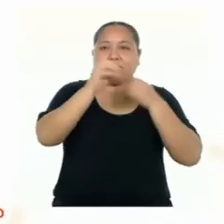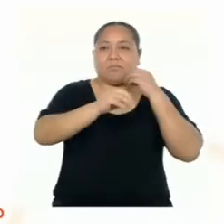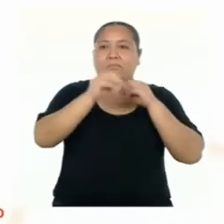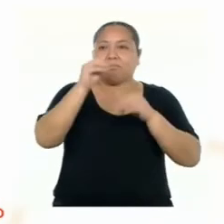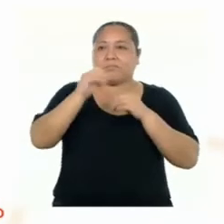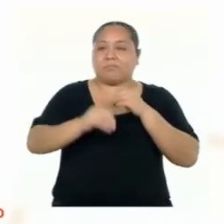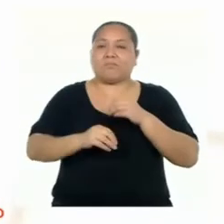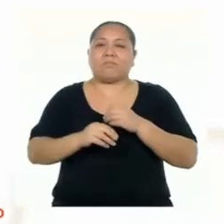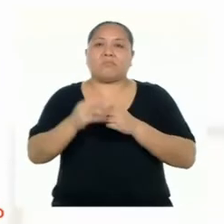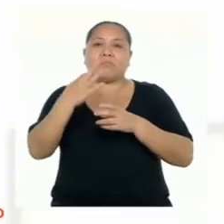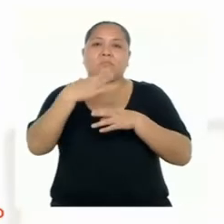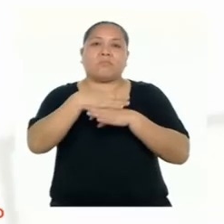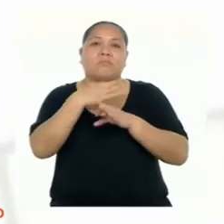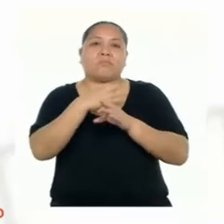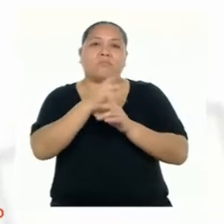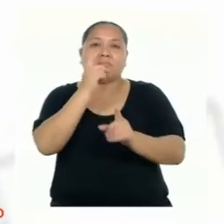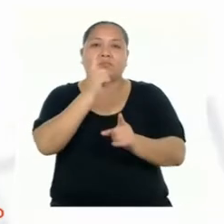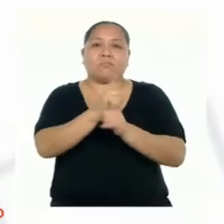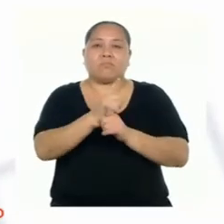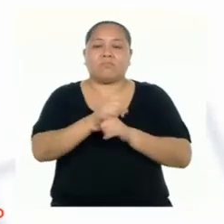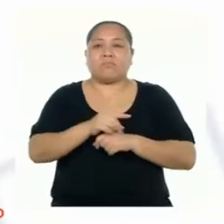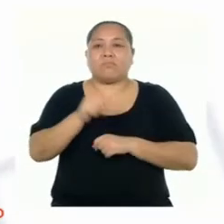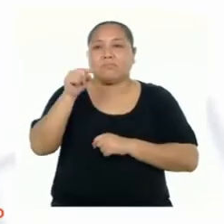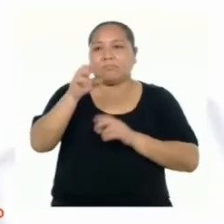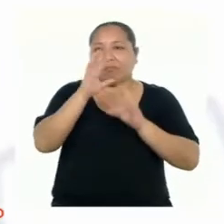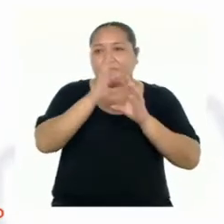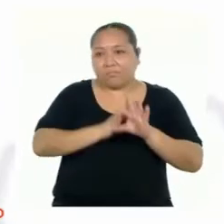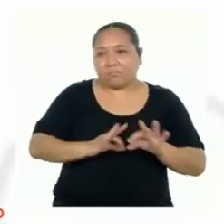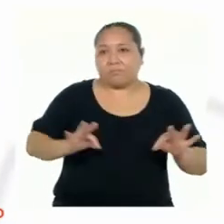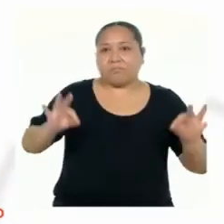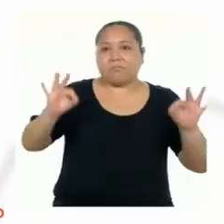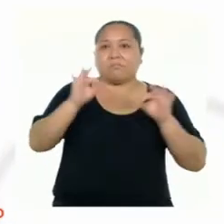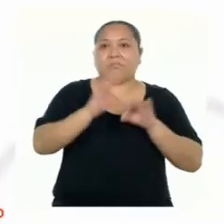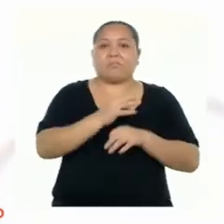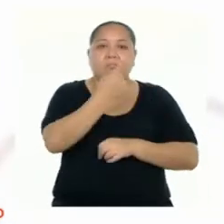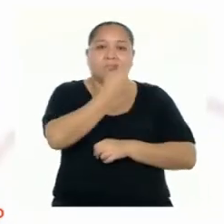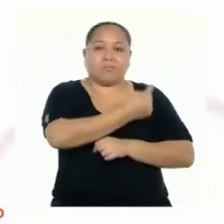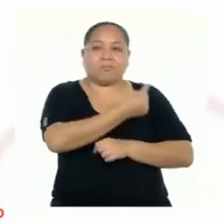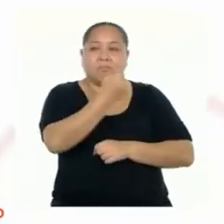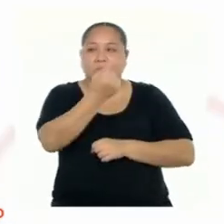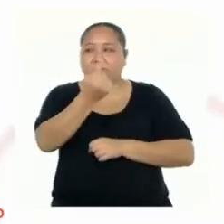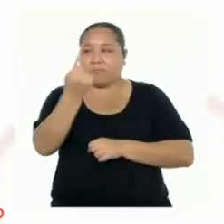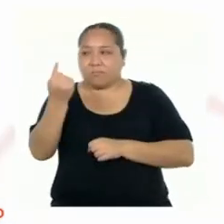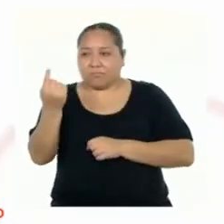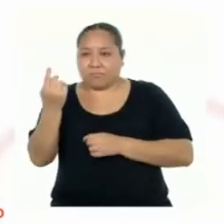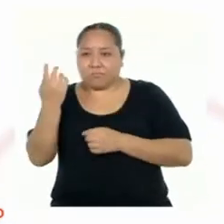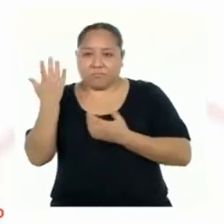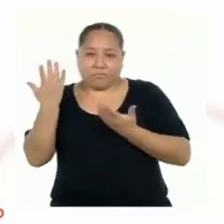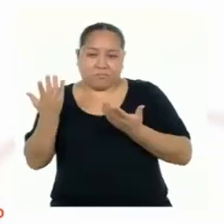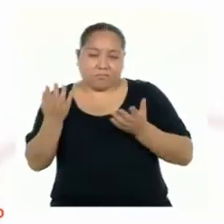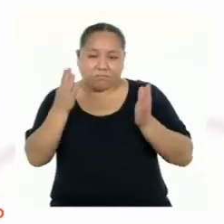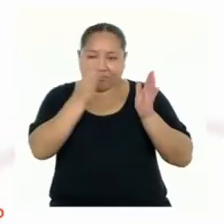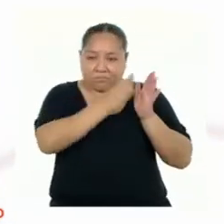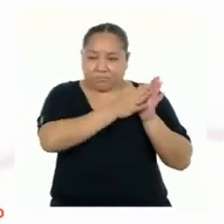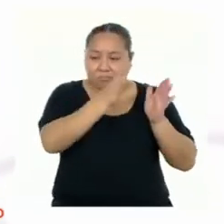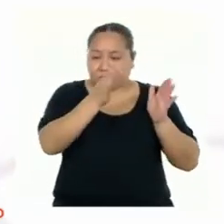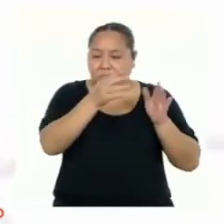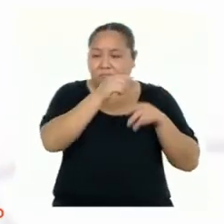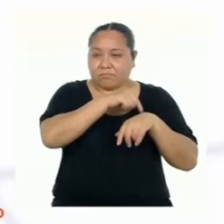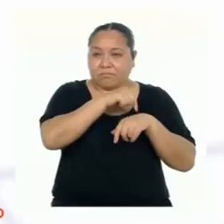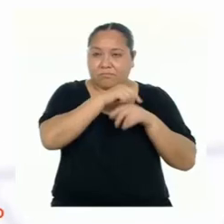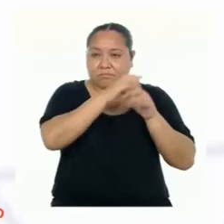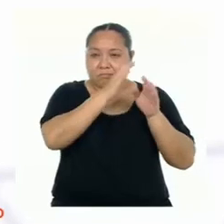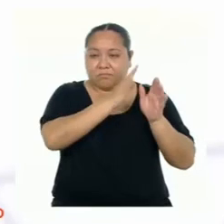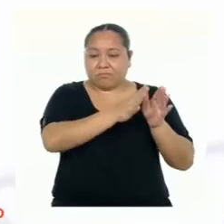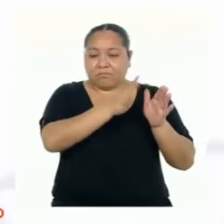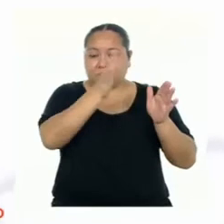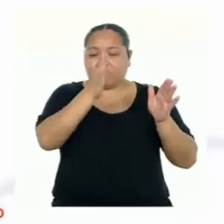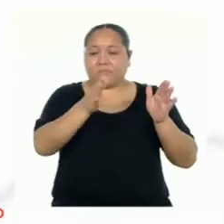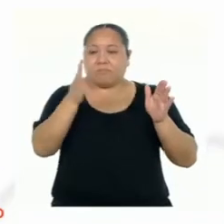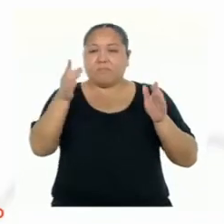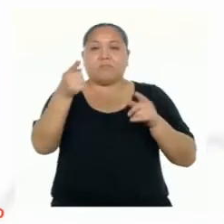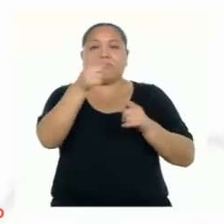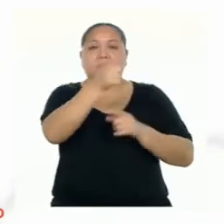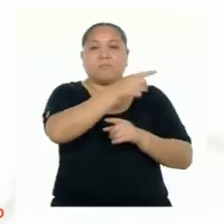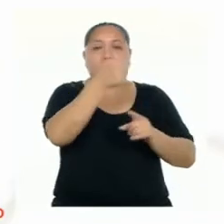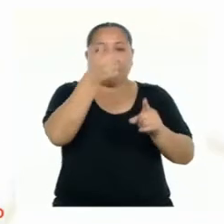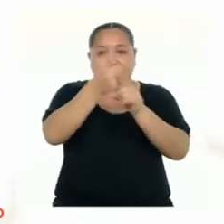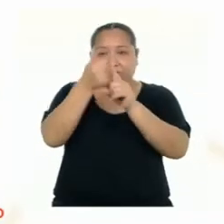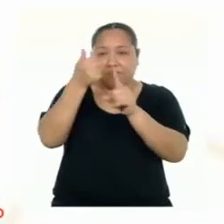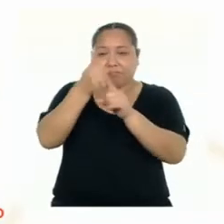de manera correcta. Es importante que cada cierto tiempo ustedes mismos puedan evaluar sus